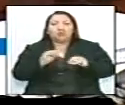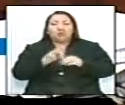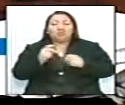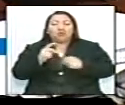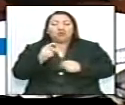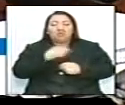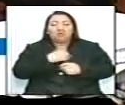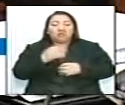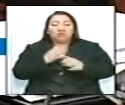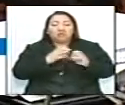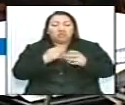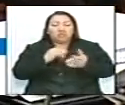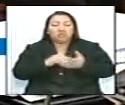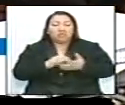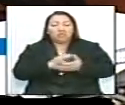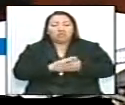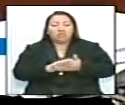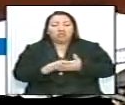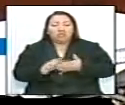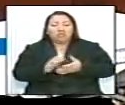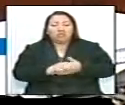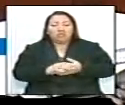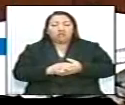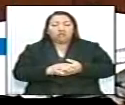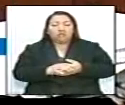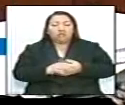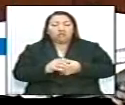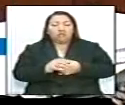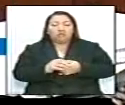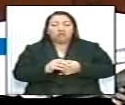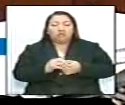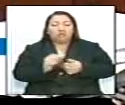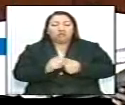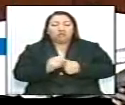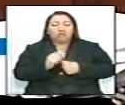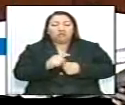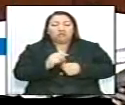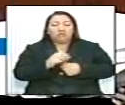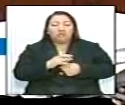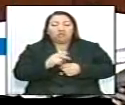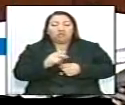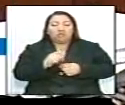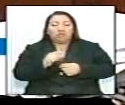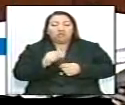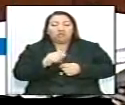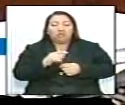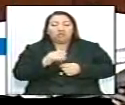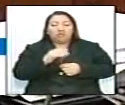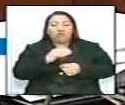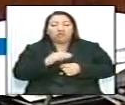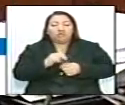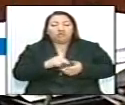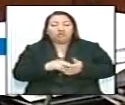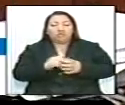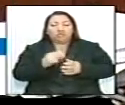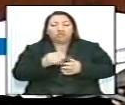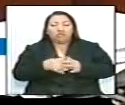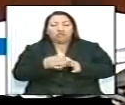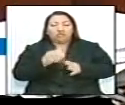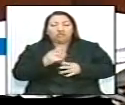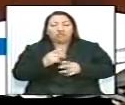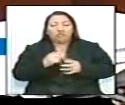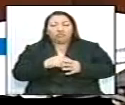ni siquiera pusieron el peritaje por peritos internacionales que demostraran que ese WhatsApp era falso. Y salieron a